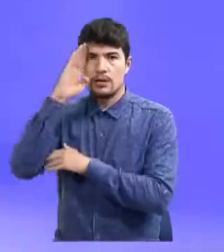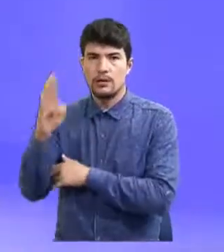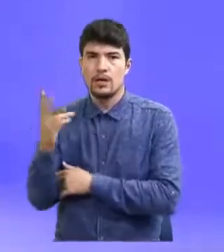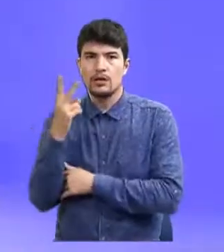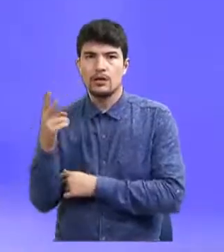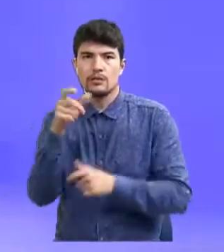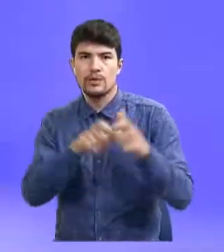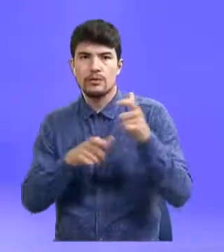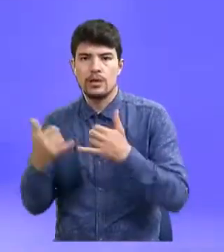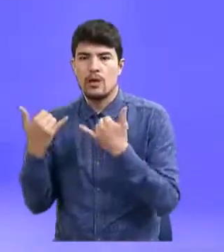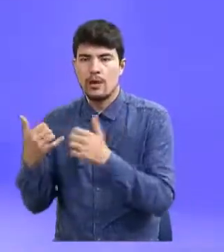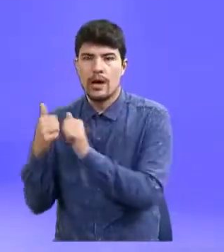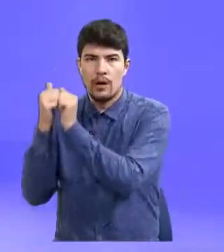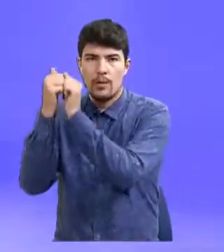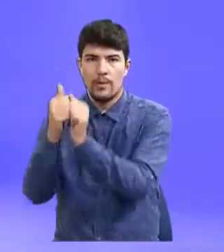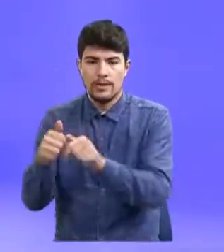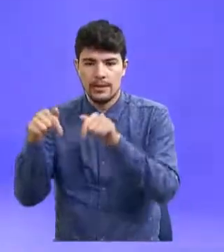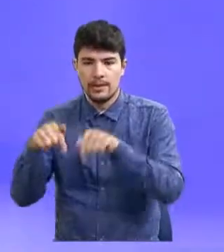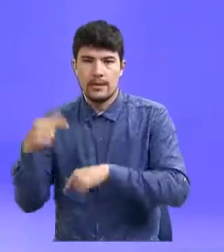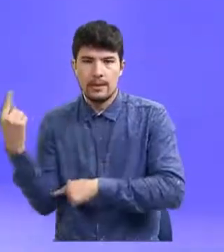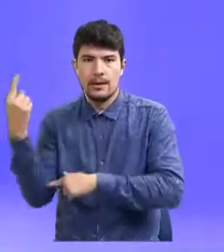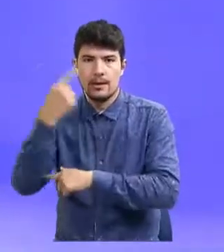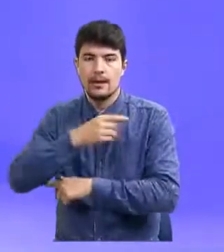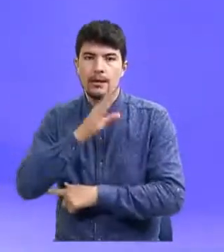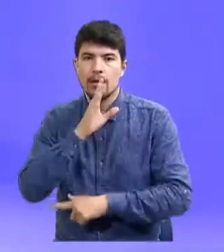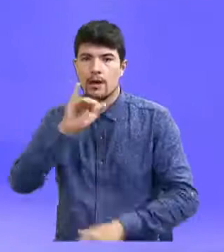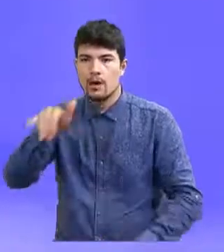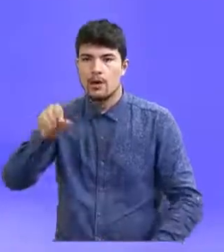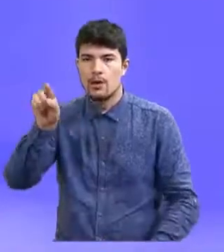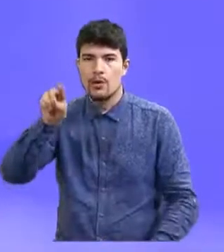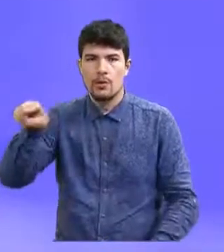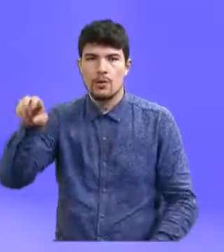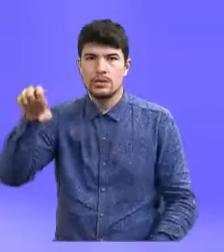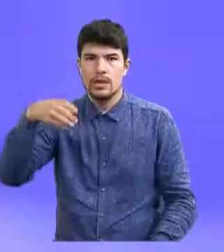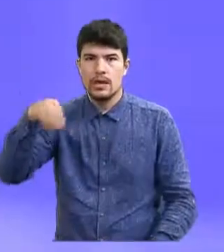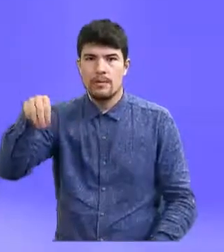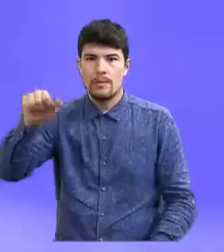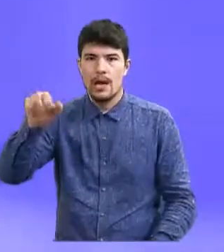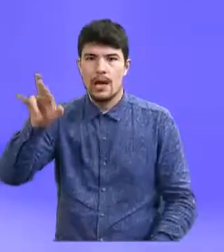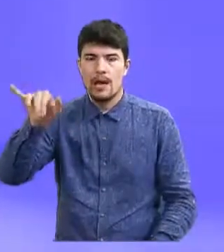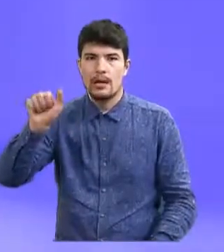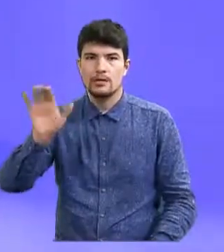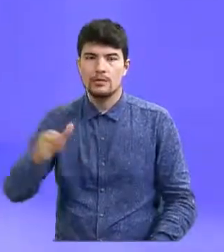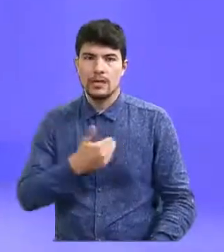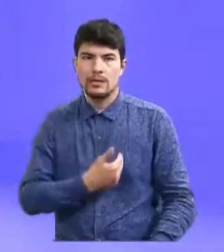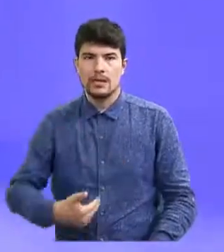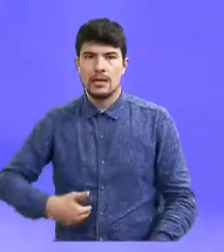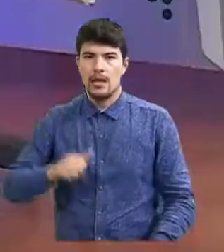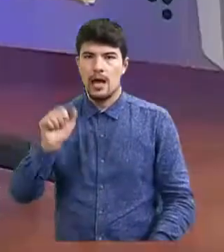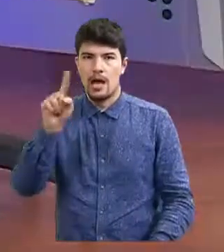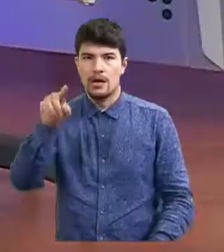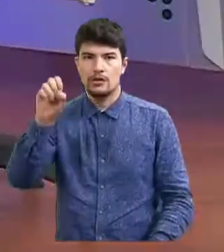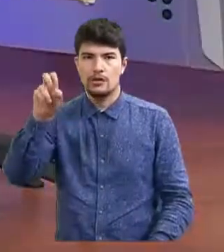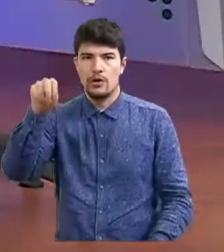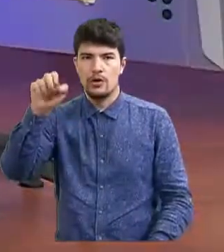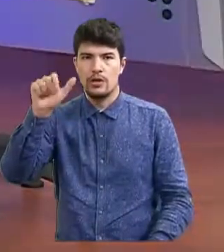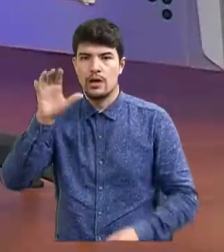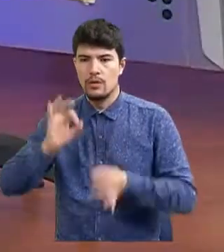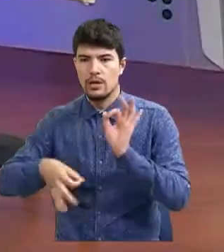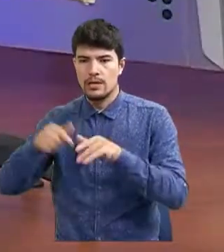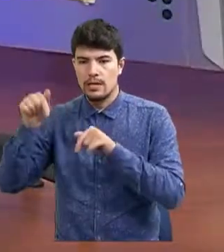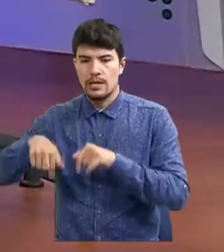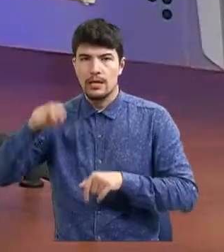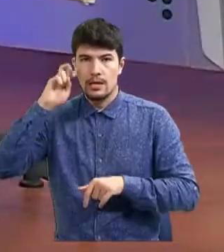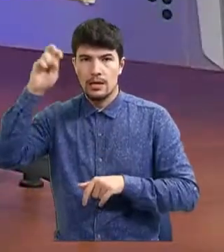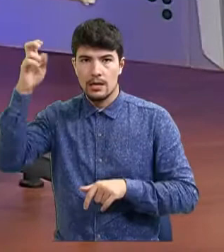personas que van a estar con nosotros durante toda esa misión, como es José María Gamboa, presidente Nacional Judicial Norte de Santander. Muchas gracias por